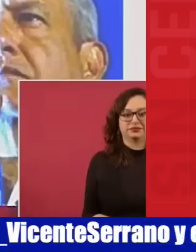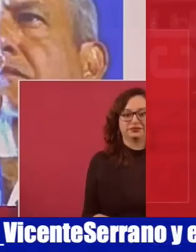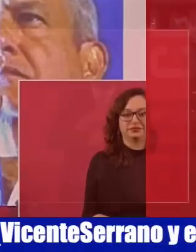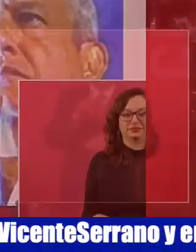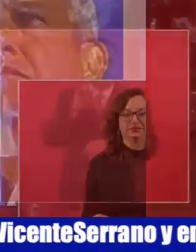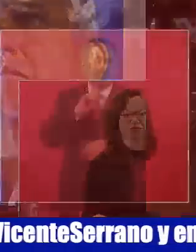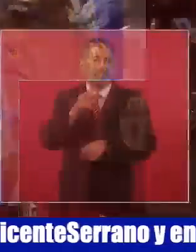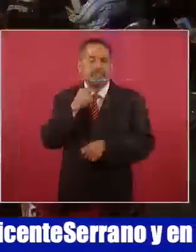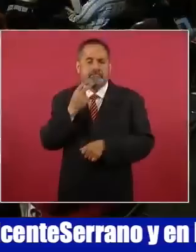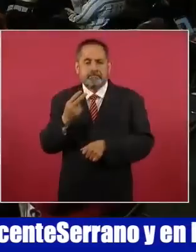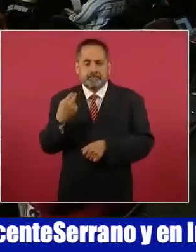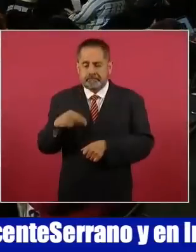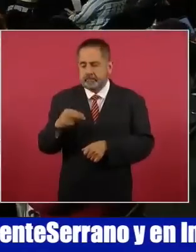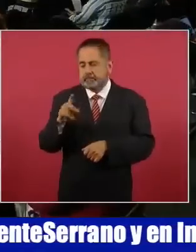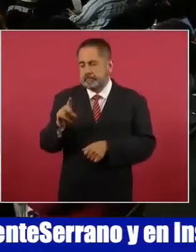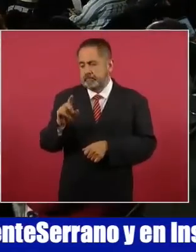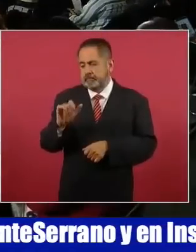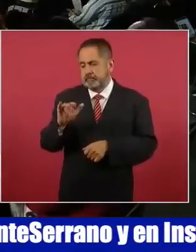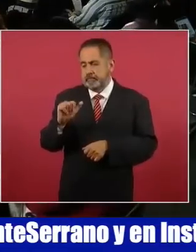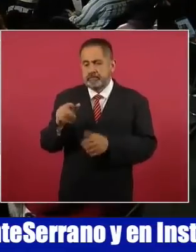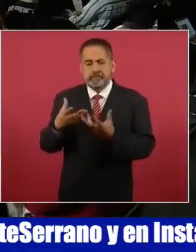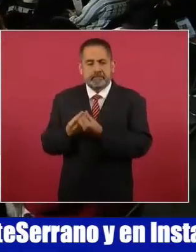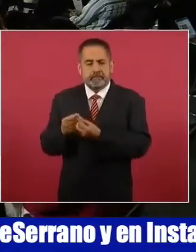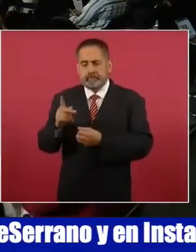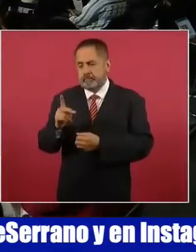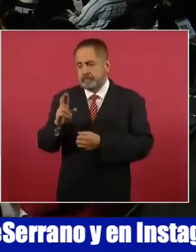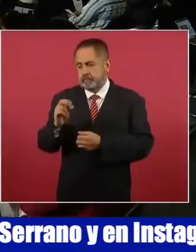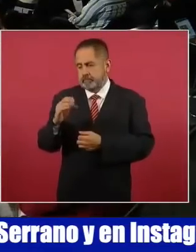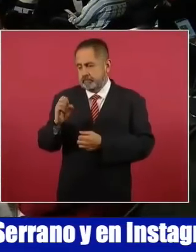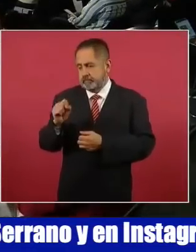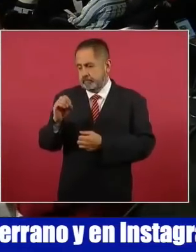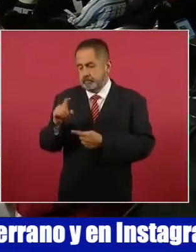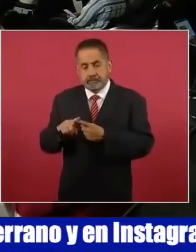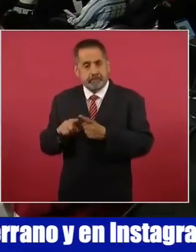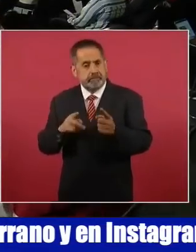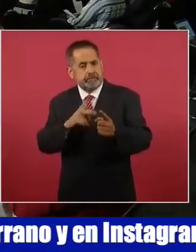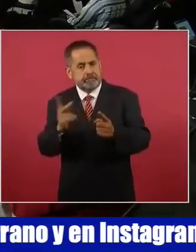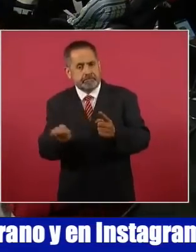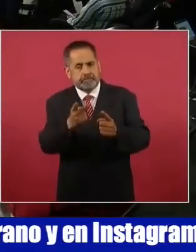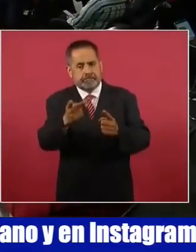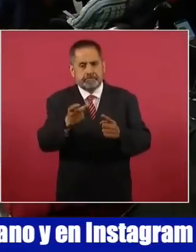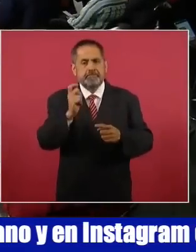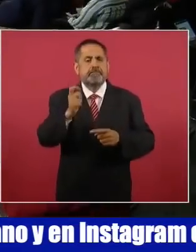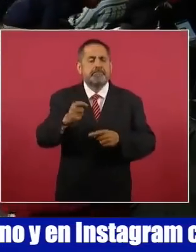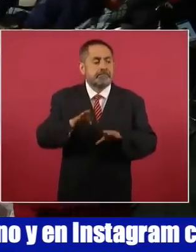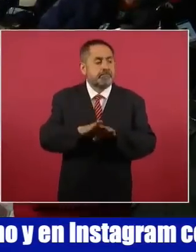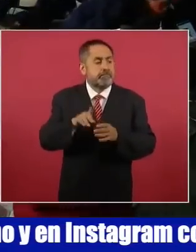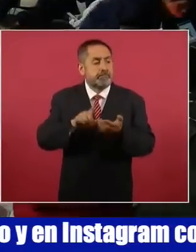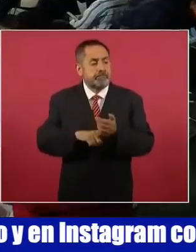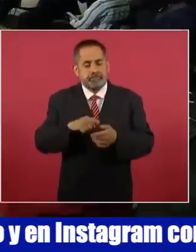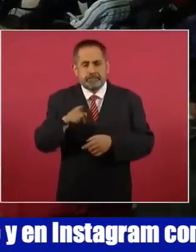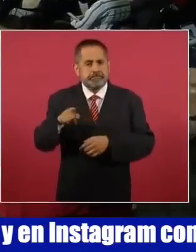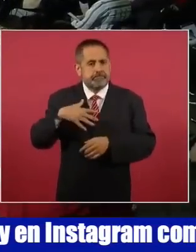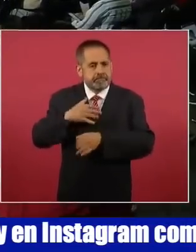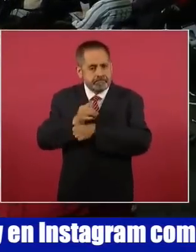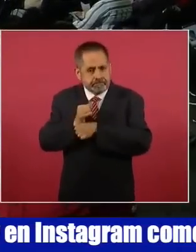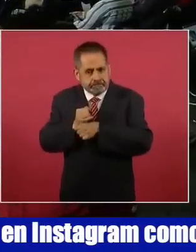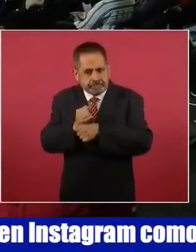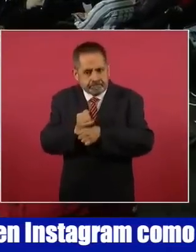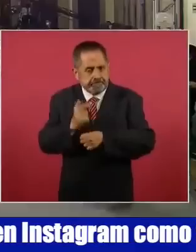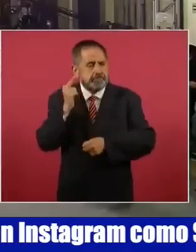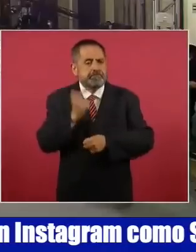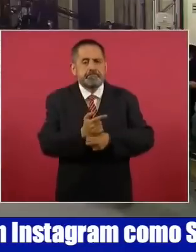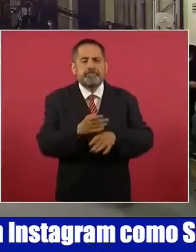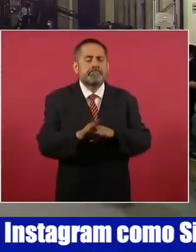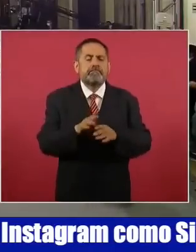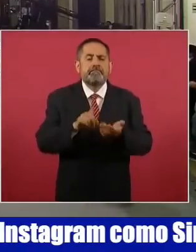que independientemente de quién está en el poder, es solamente oponerse al poder. Híjole. No, me pareció que